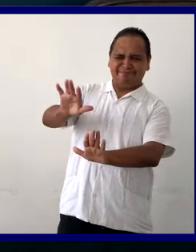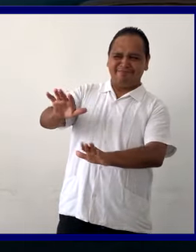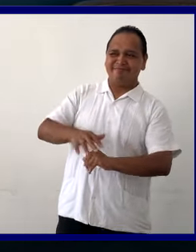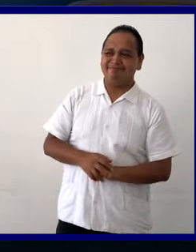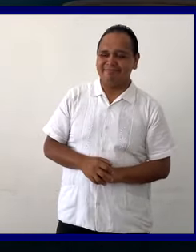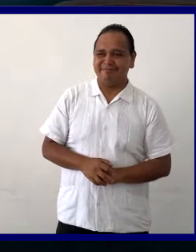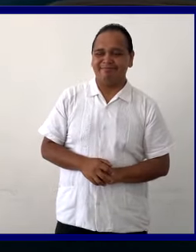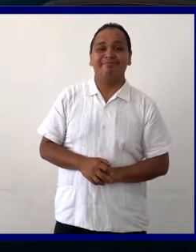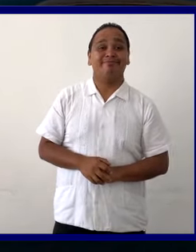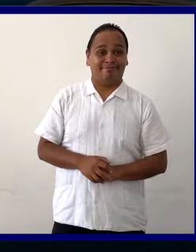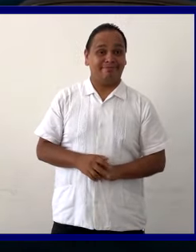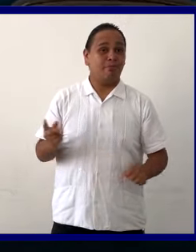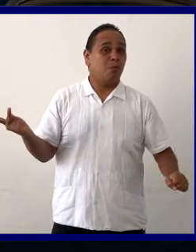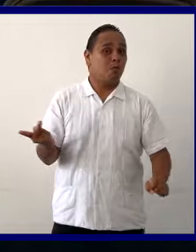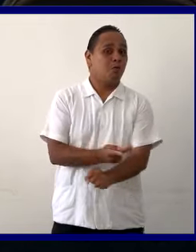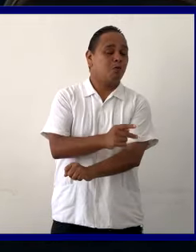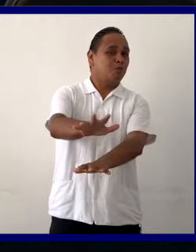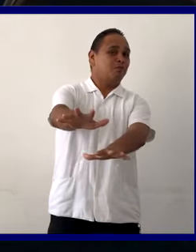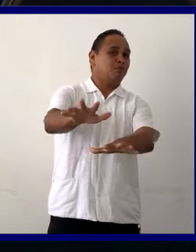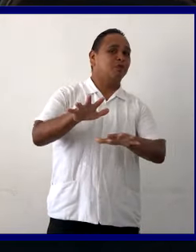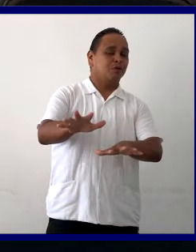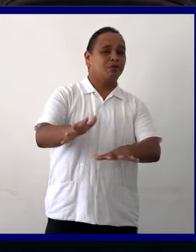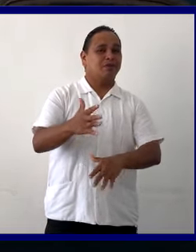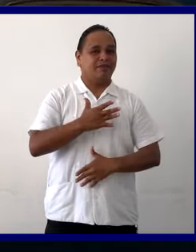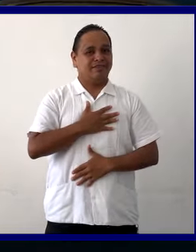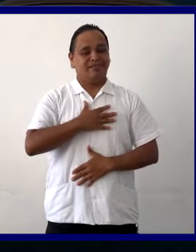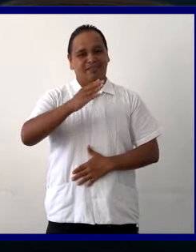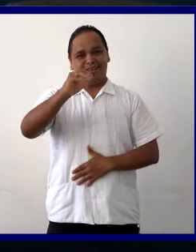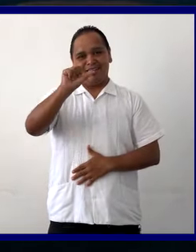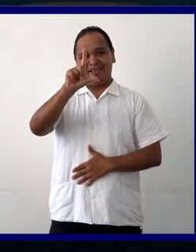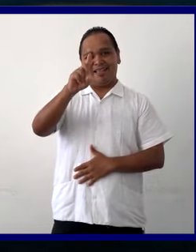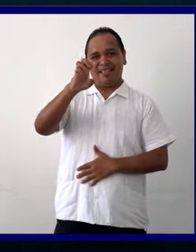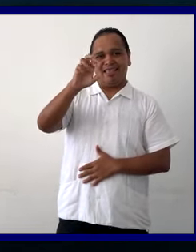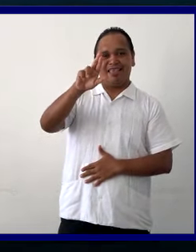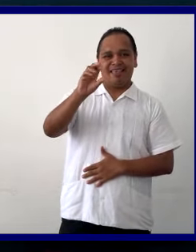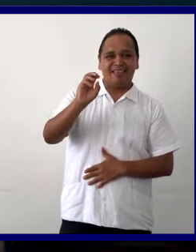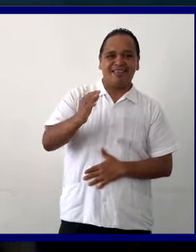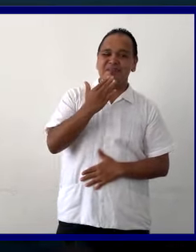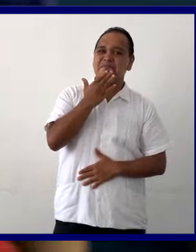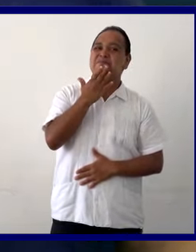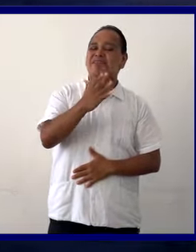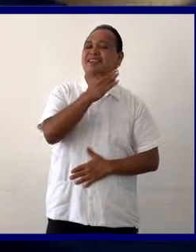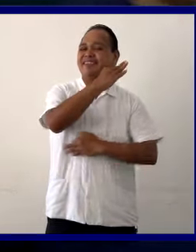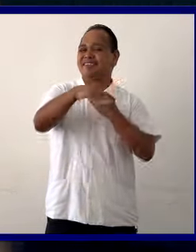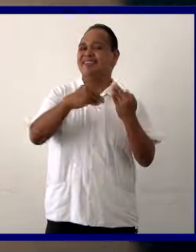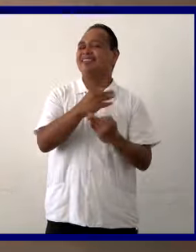Y esto fue Paso Mecha. Yo soy Roberto Calderón. Nos vemos la próxima y cuídense. Sean felices.